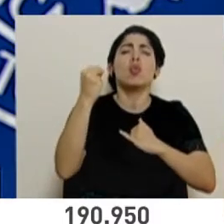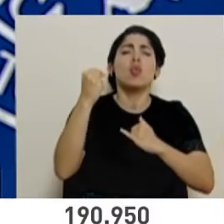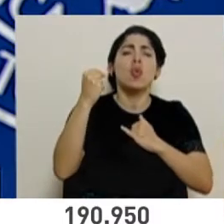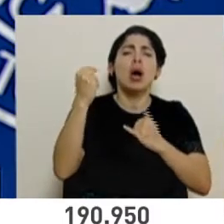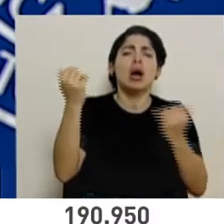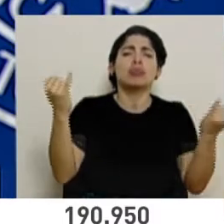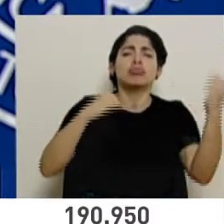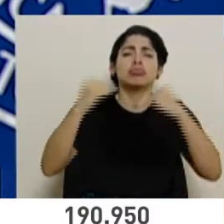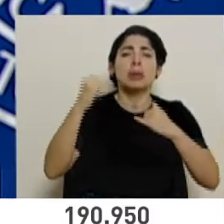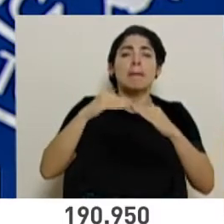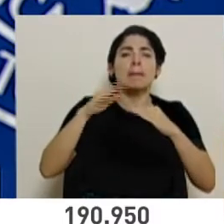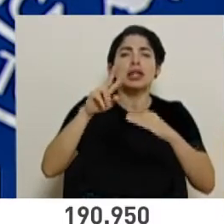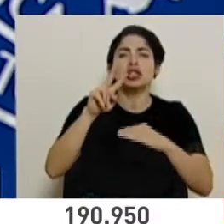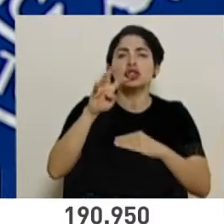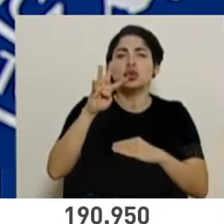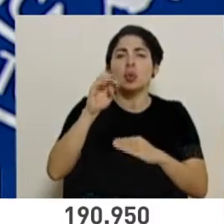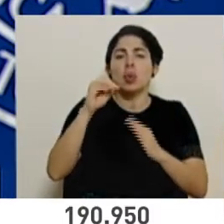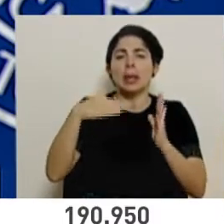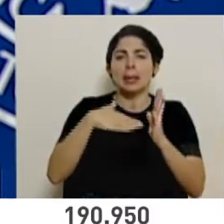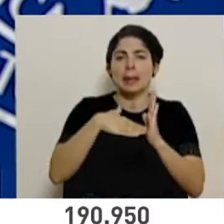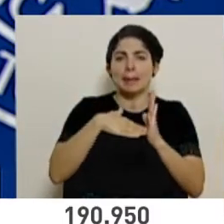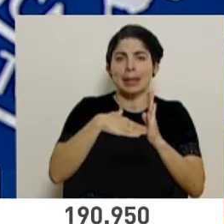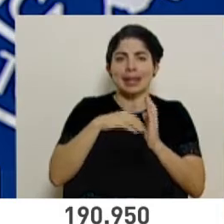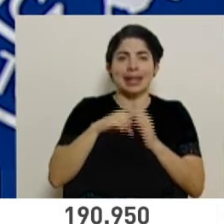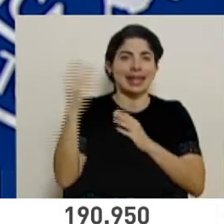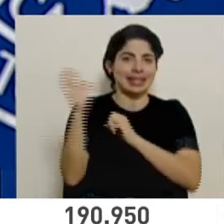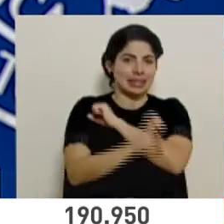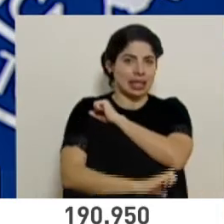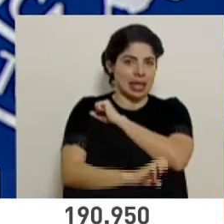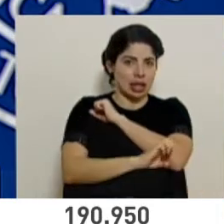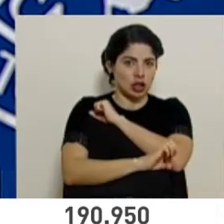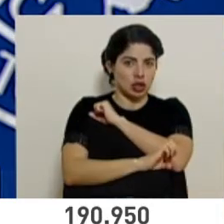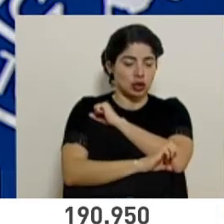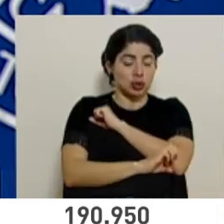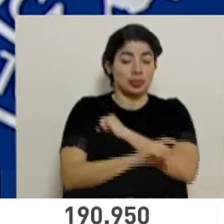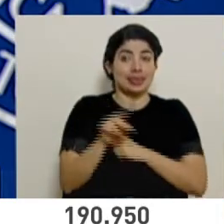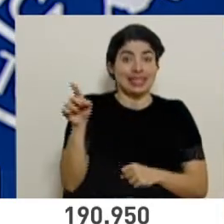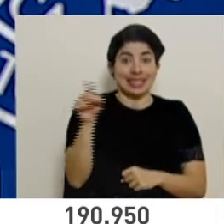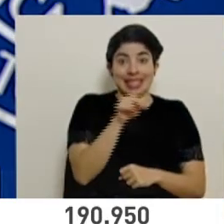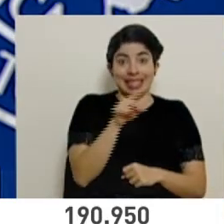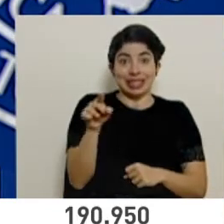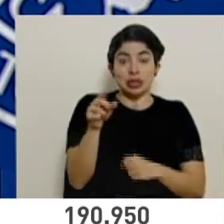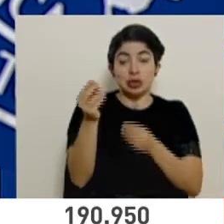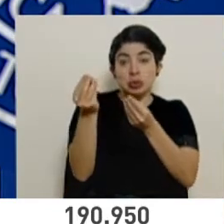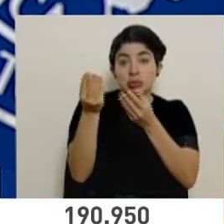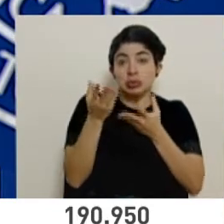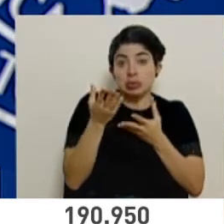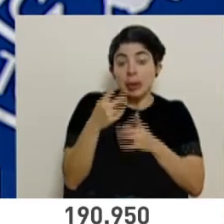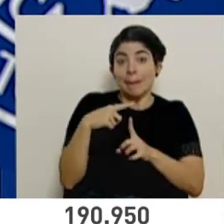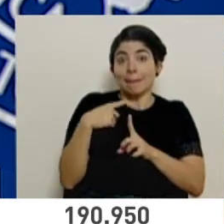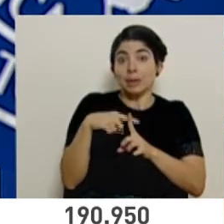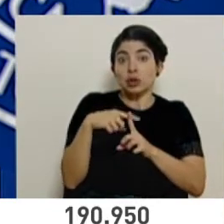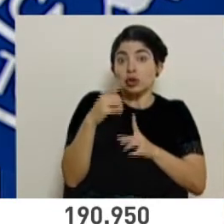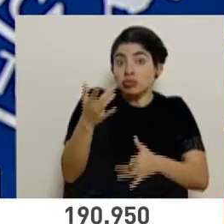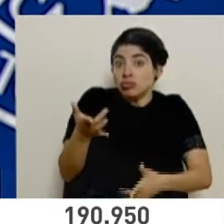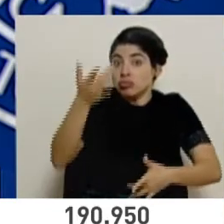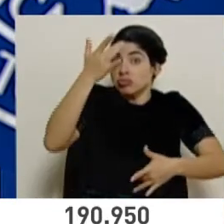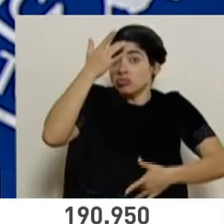Rica un poco más de 240,000 extranjeros y de ellos reportados como casos